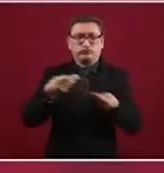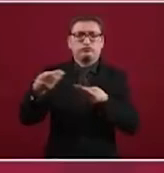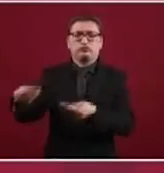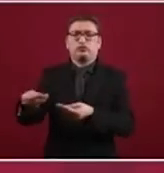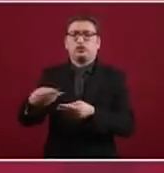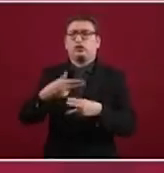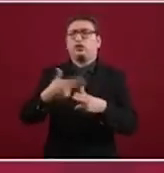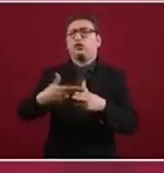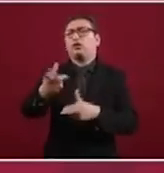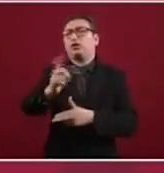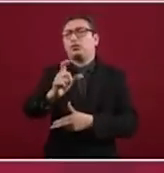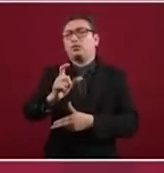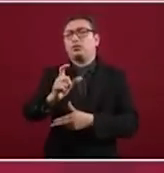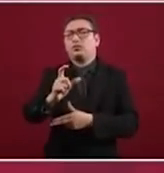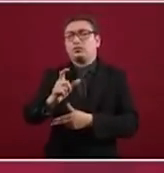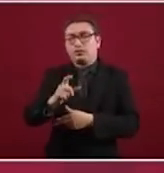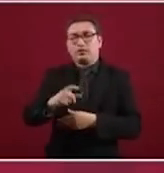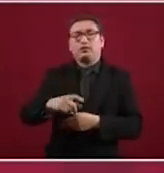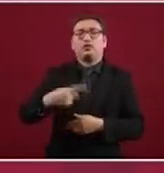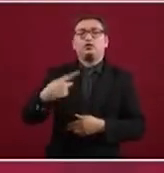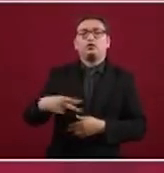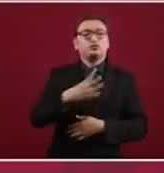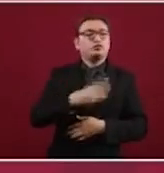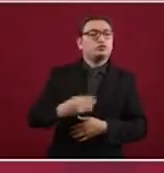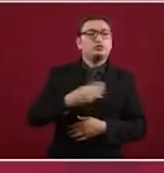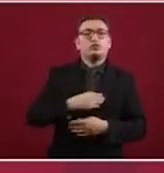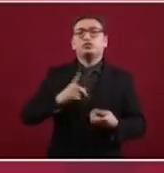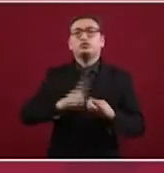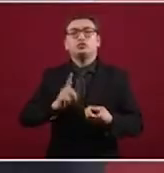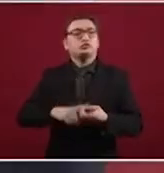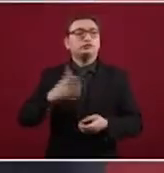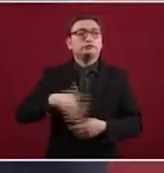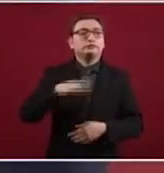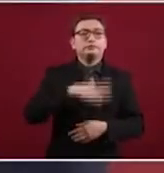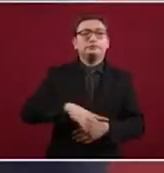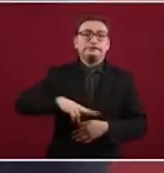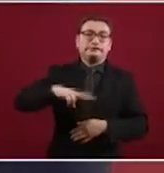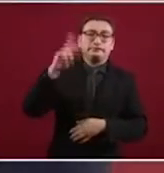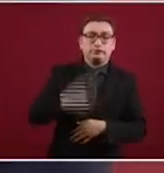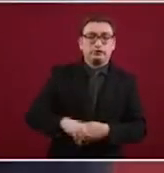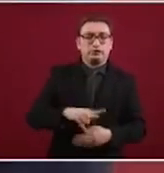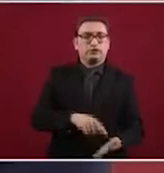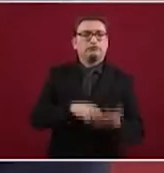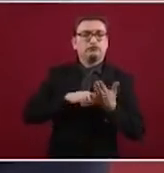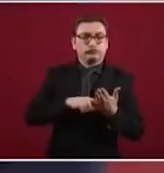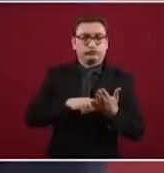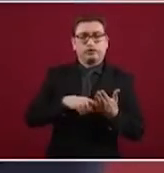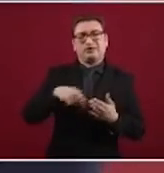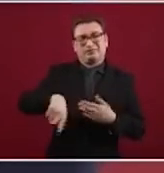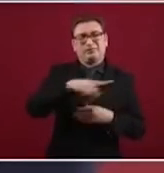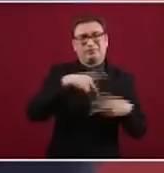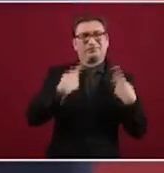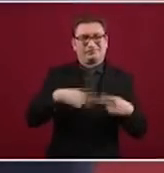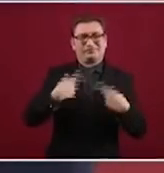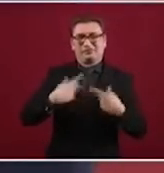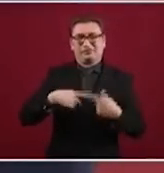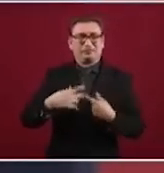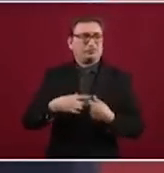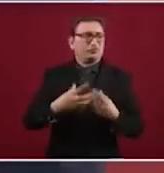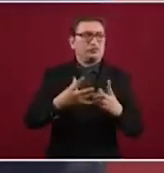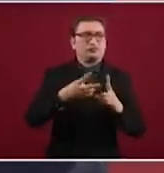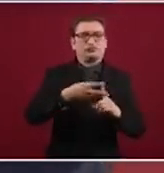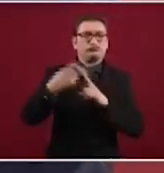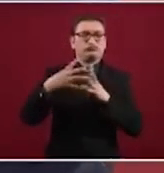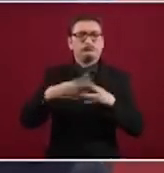se conozca la verdad sobre el paradero de los desaparecidos. ¿Cómo